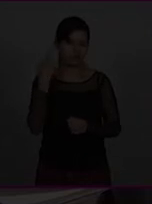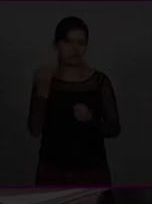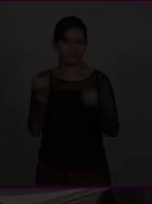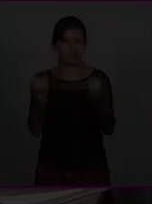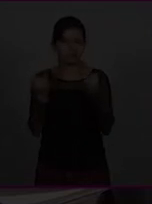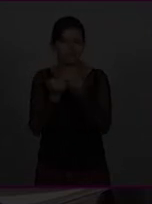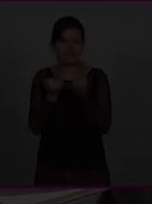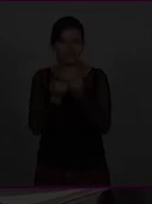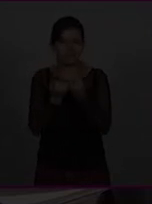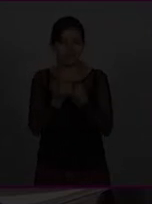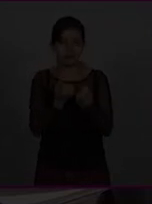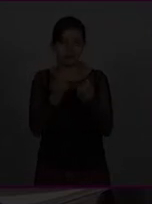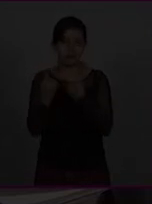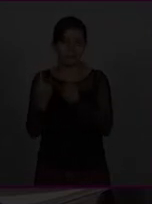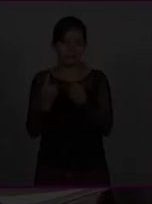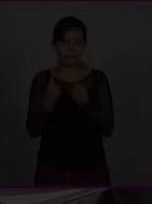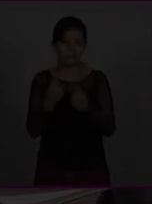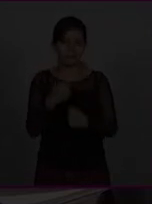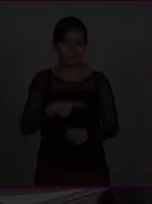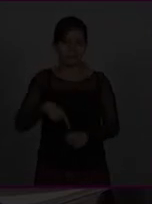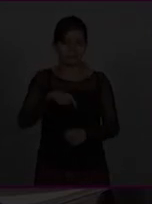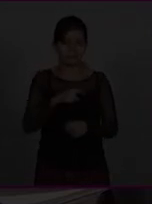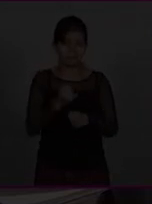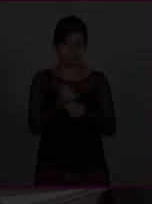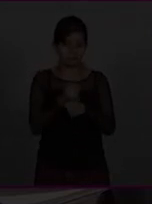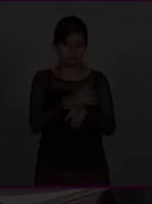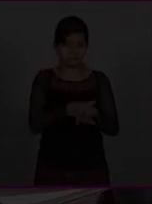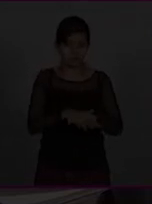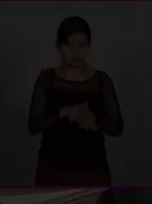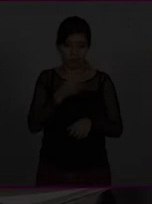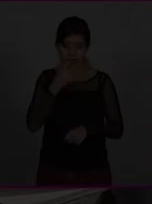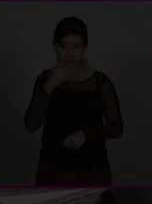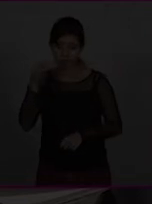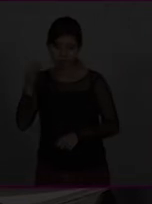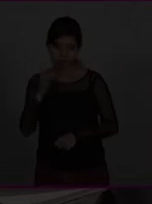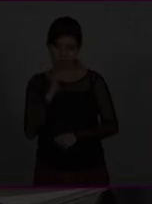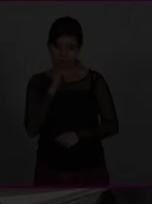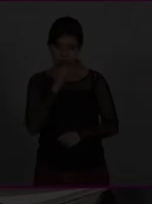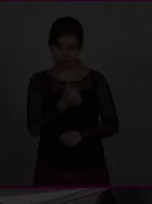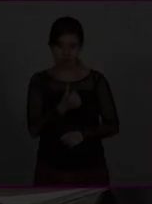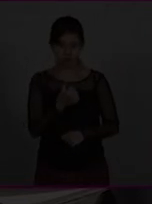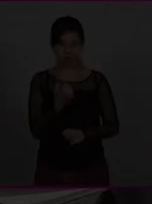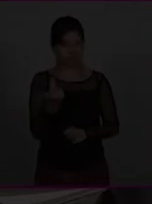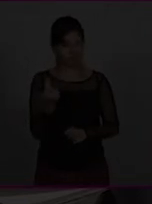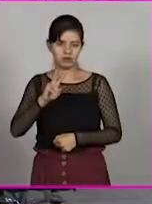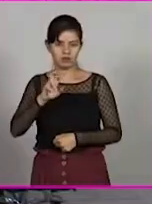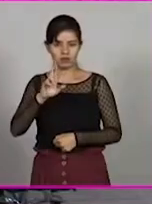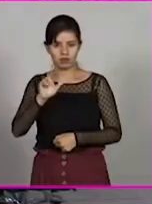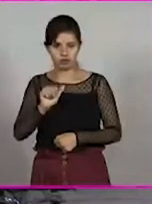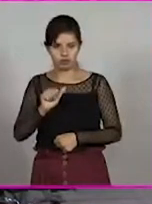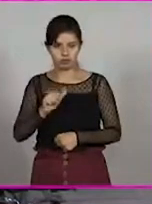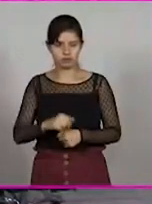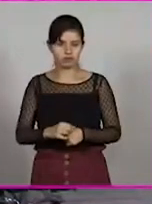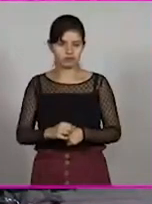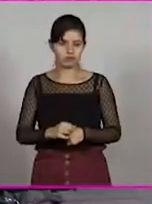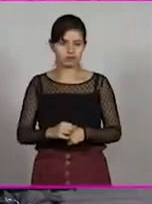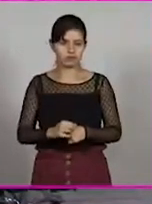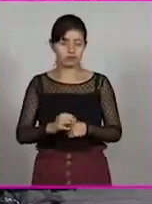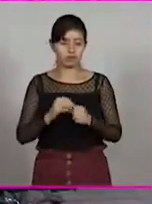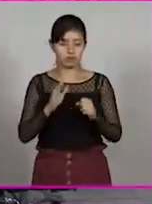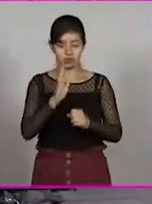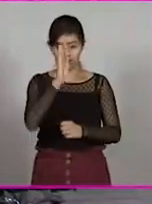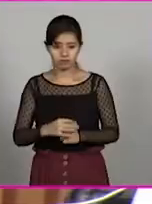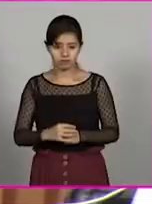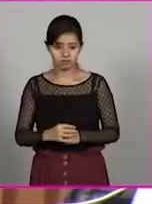ine iniciará el año con un déficit de 280 y 4.5 millones de pesos descartó solicitar a la secretaría